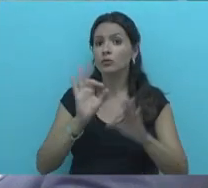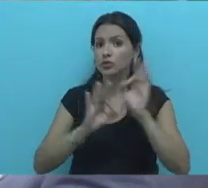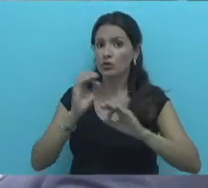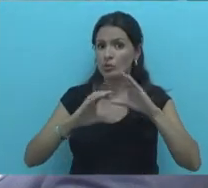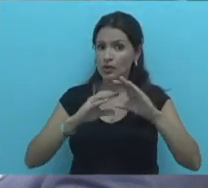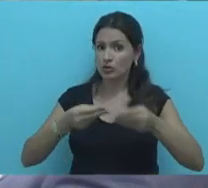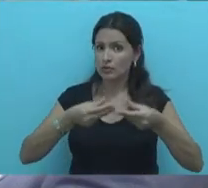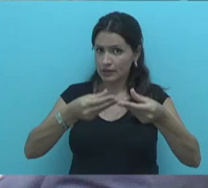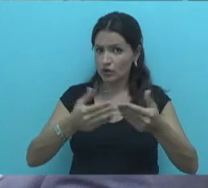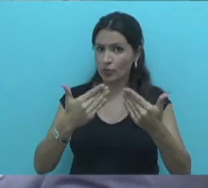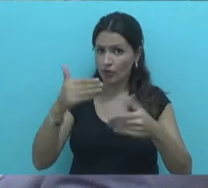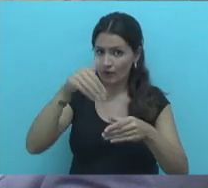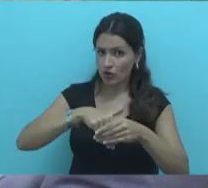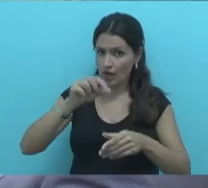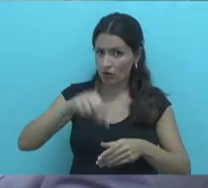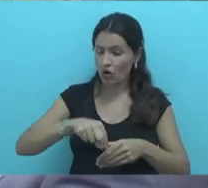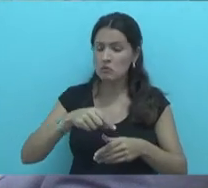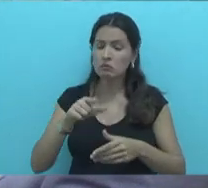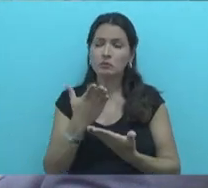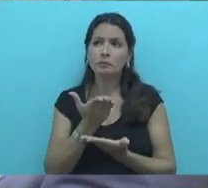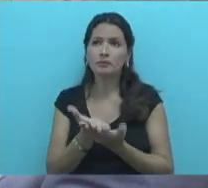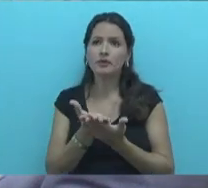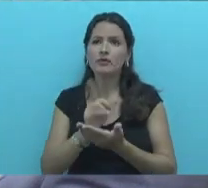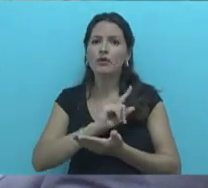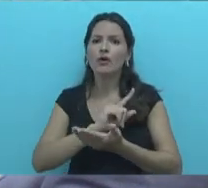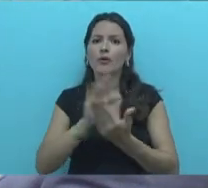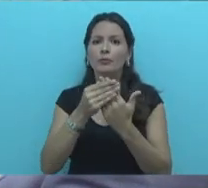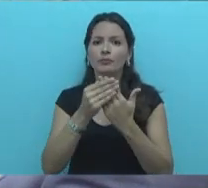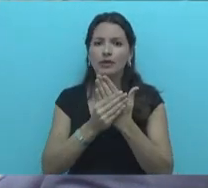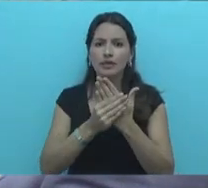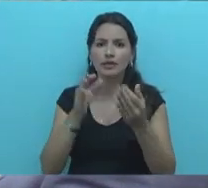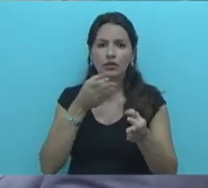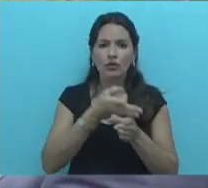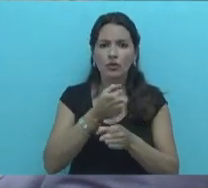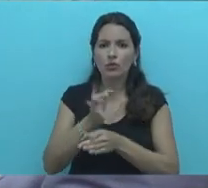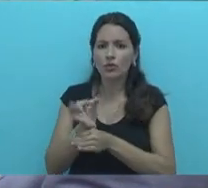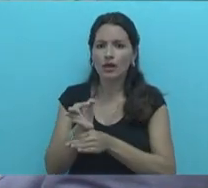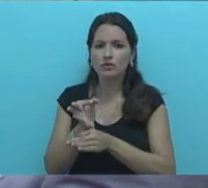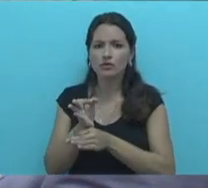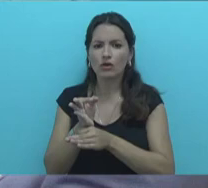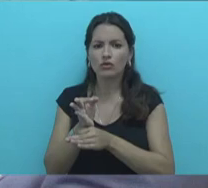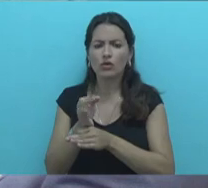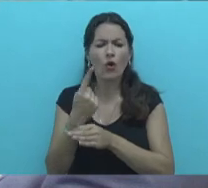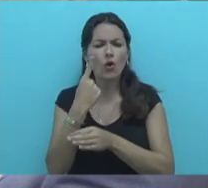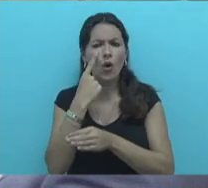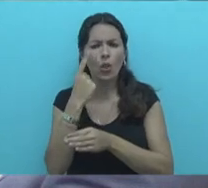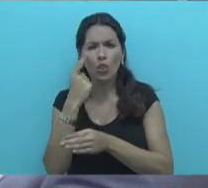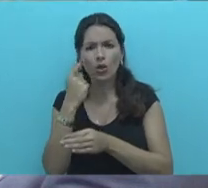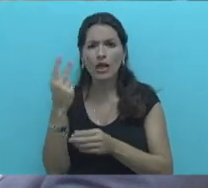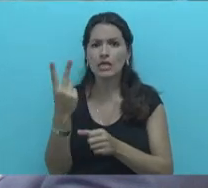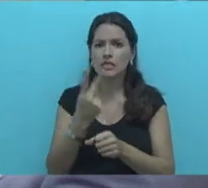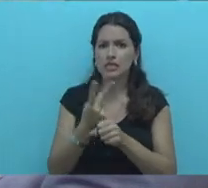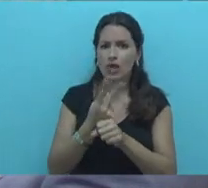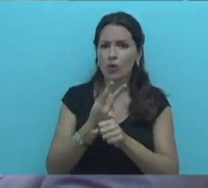tabla, solicitando al Ministerio de Educación realice a la brevedad posible el segundo ofrecimiento del concurso